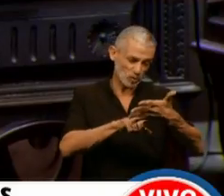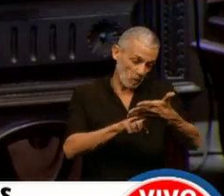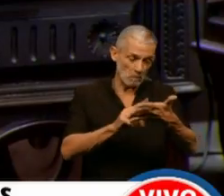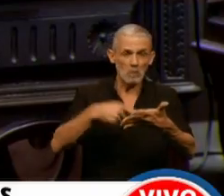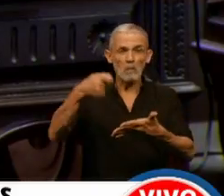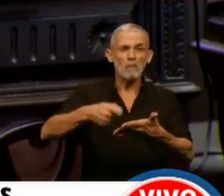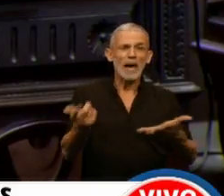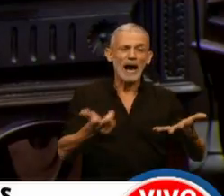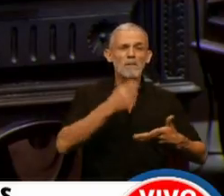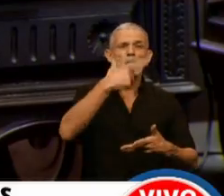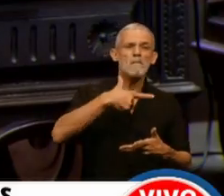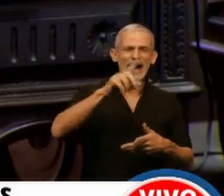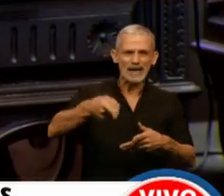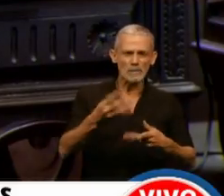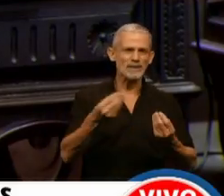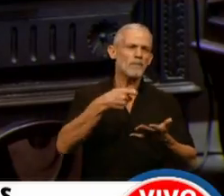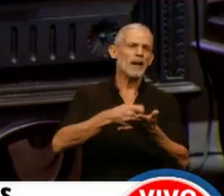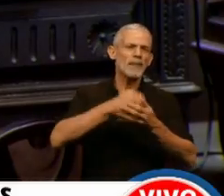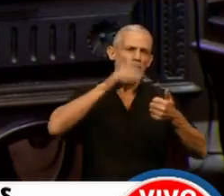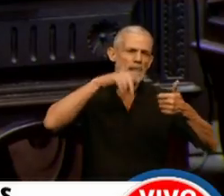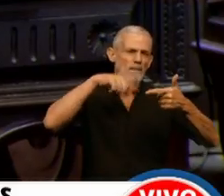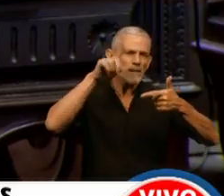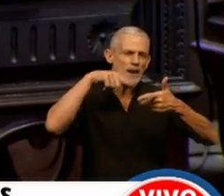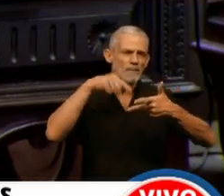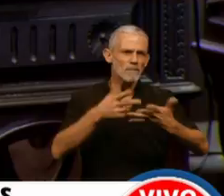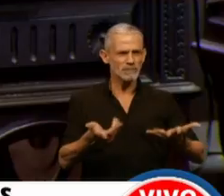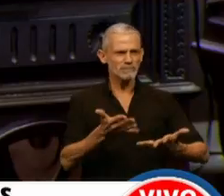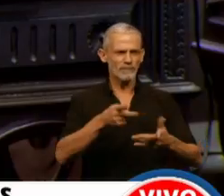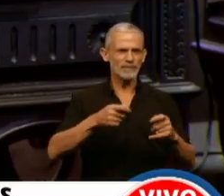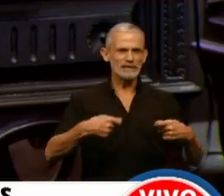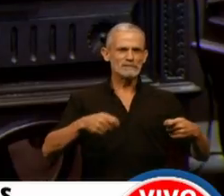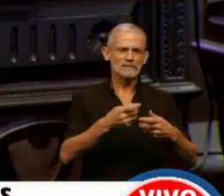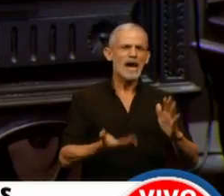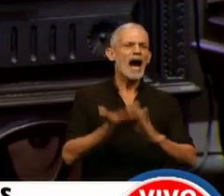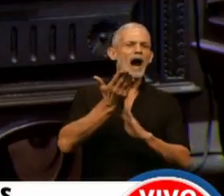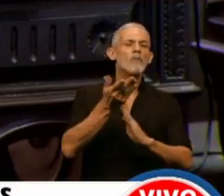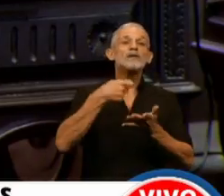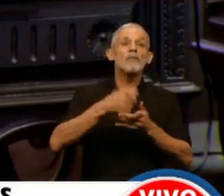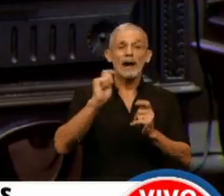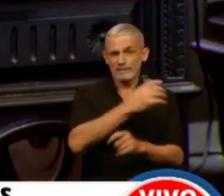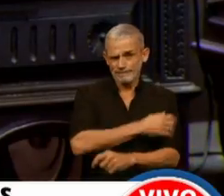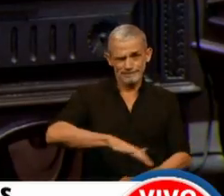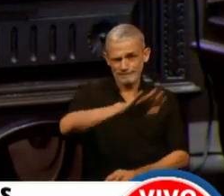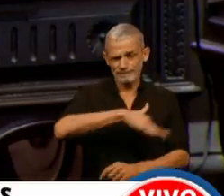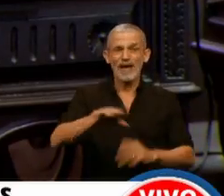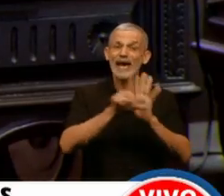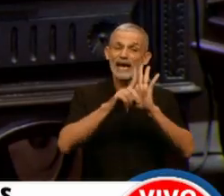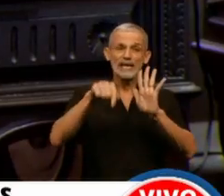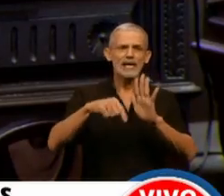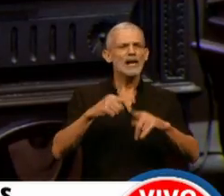mente le ponía el macrismo para pagar todos los meses y ese ajuste lo pagaron los que están más abajo esta es una ley